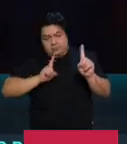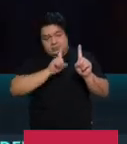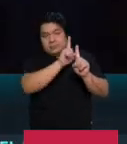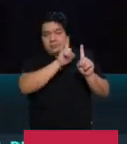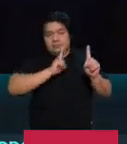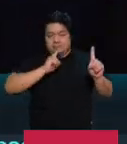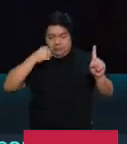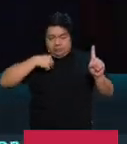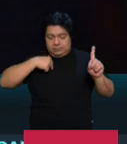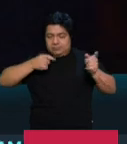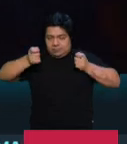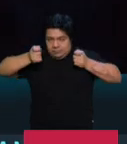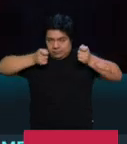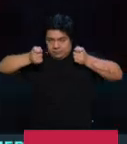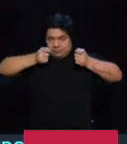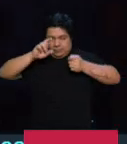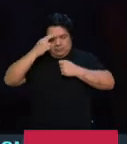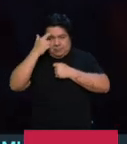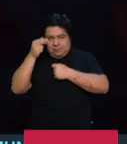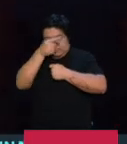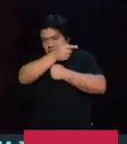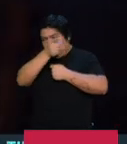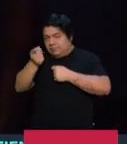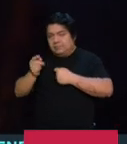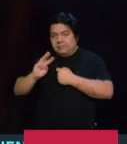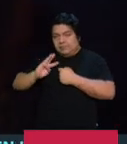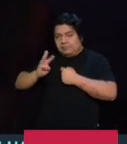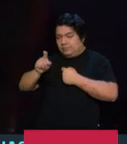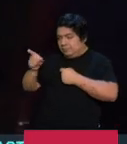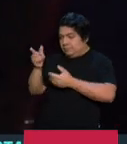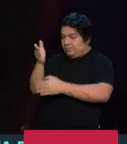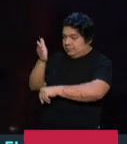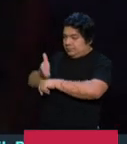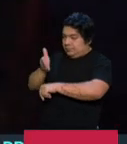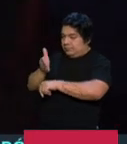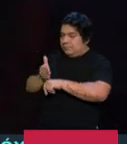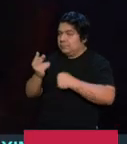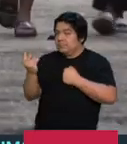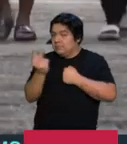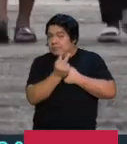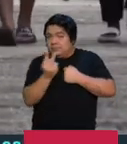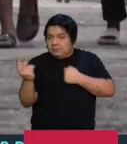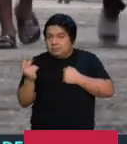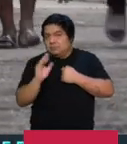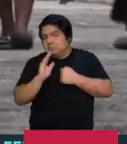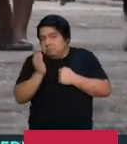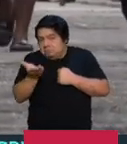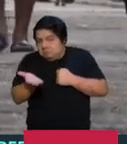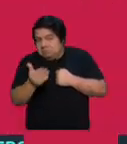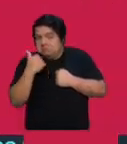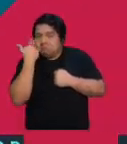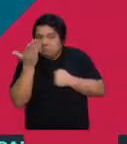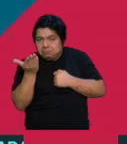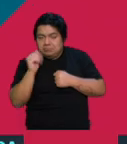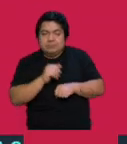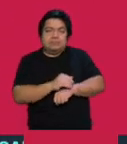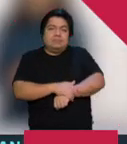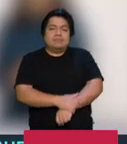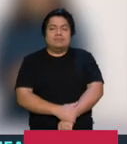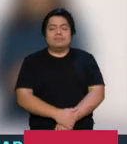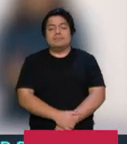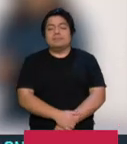y Cuba para acabar con el bloqueo impuesto por Washington a la isla, solo si ambas naciones lo solicitan.